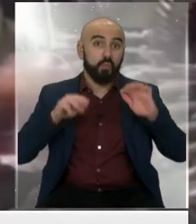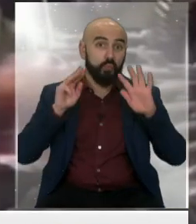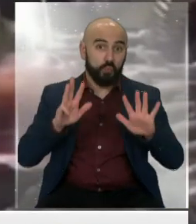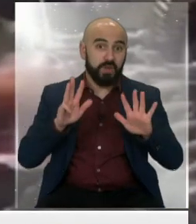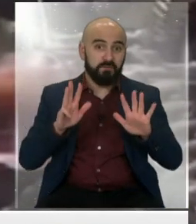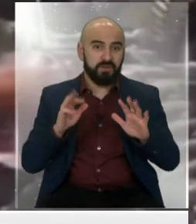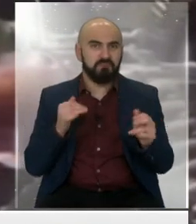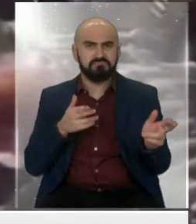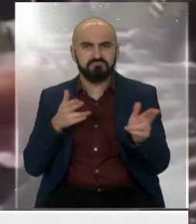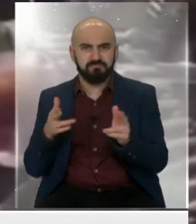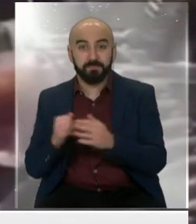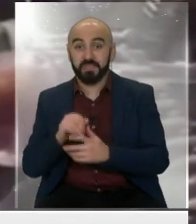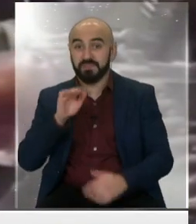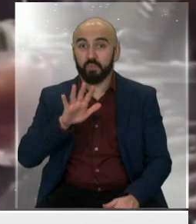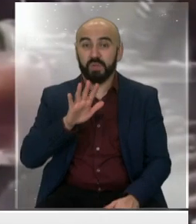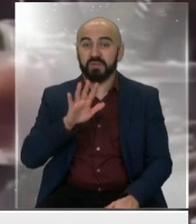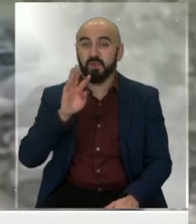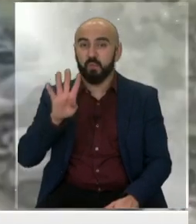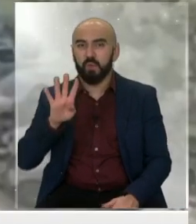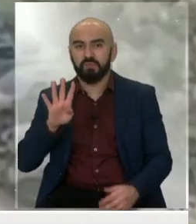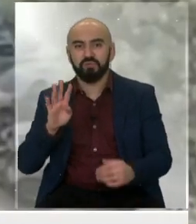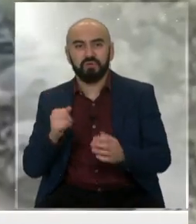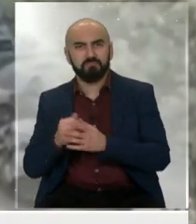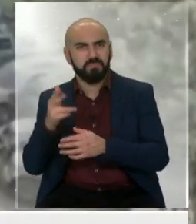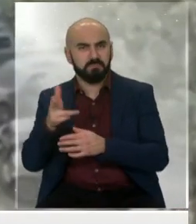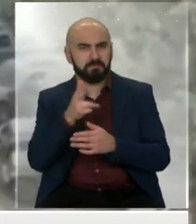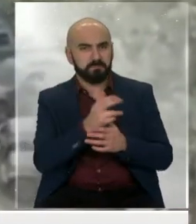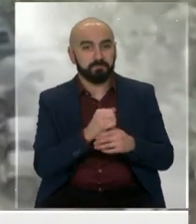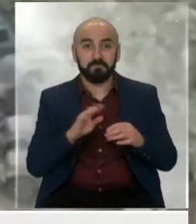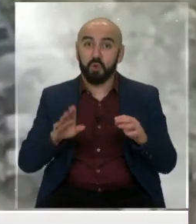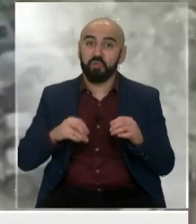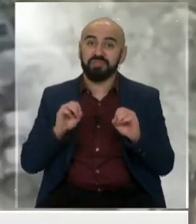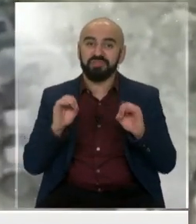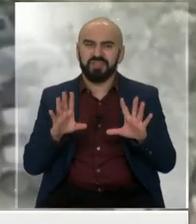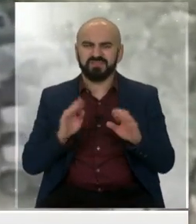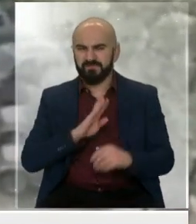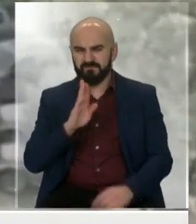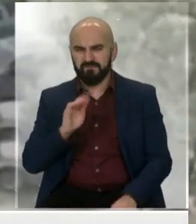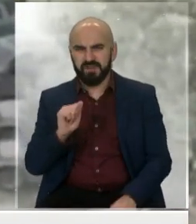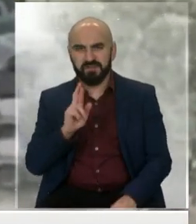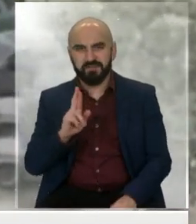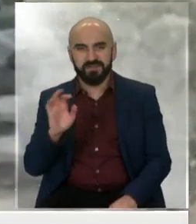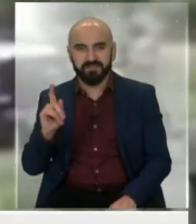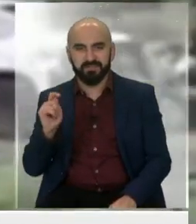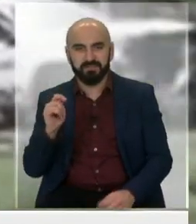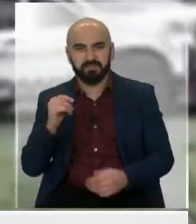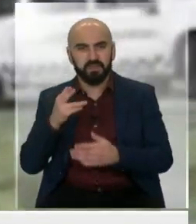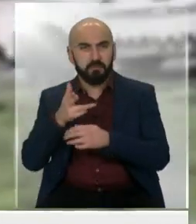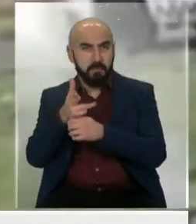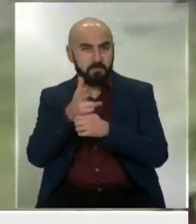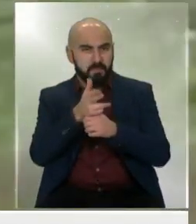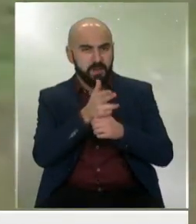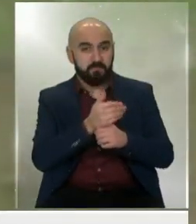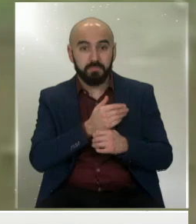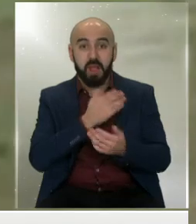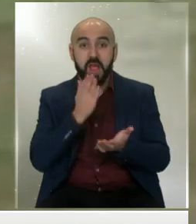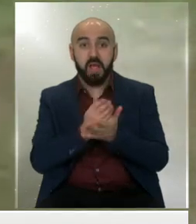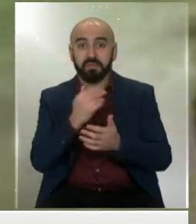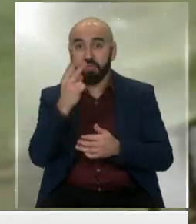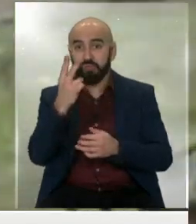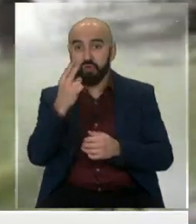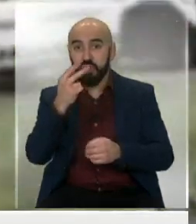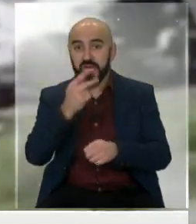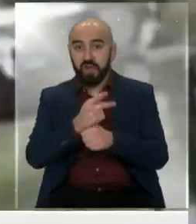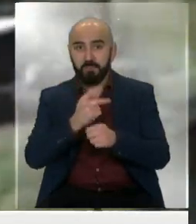ametralladoras, 54 fusiles de alto asalto y al menos 10 fusiles Barrett, cuyo alcance máximo es de hasta 2 kilómetros de